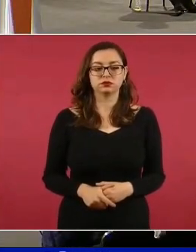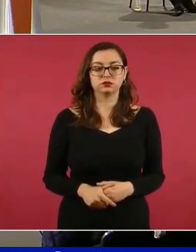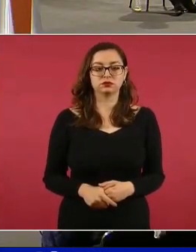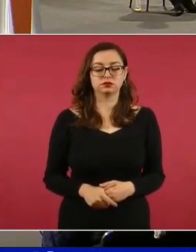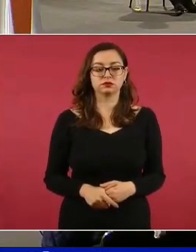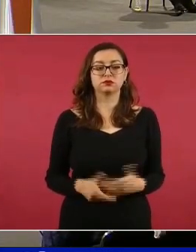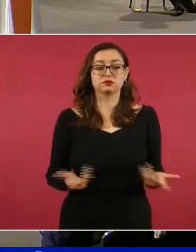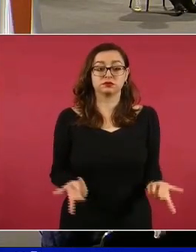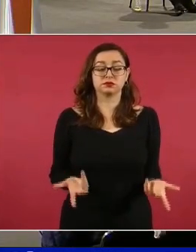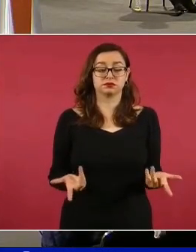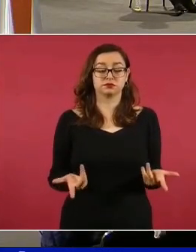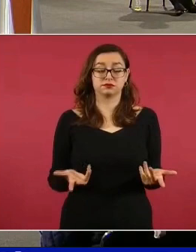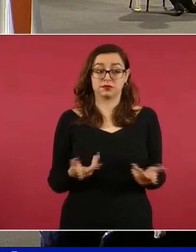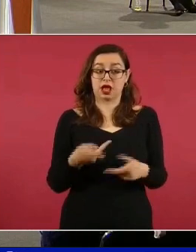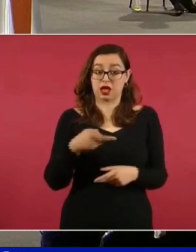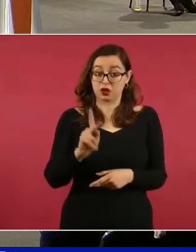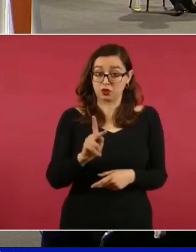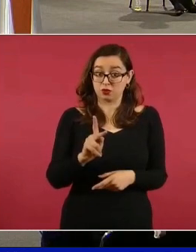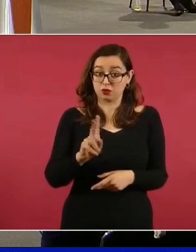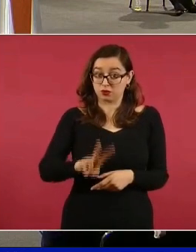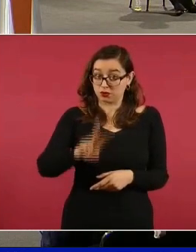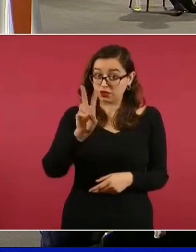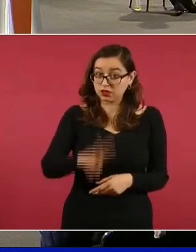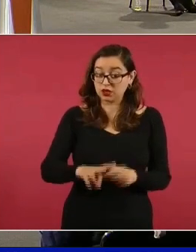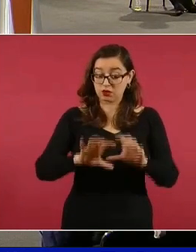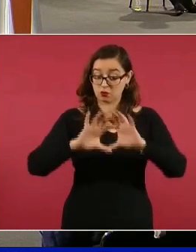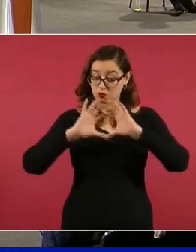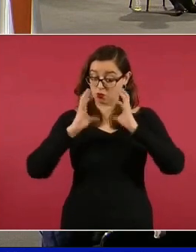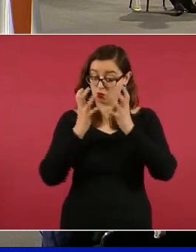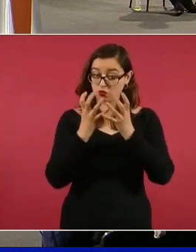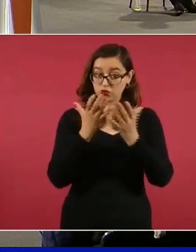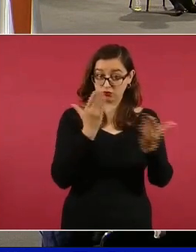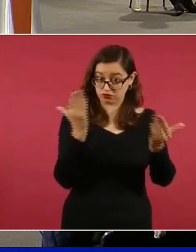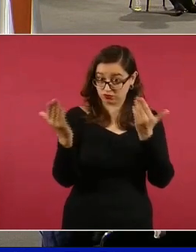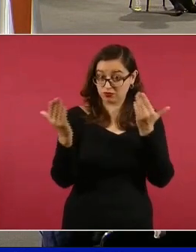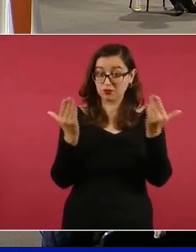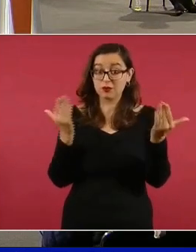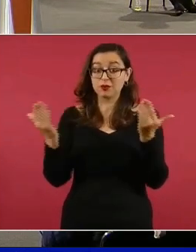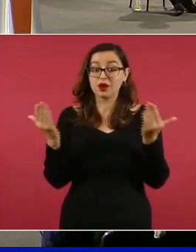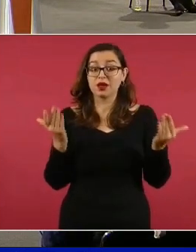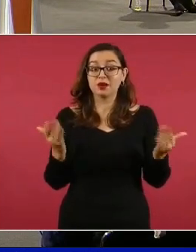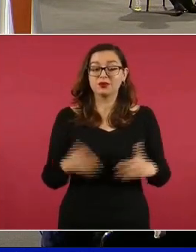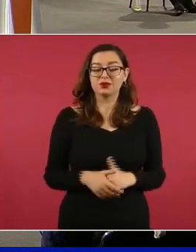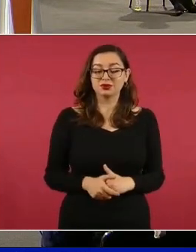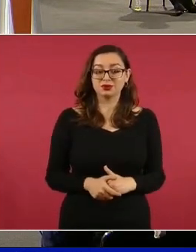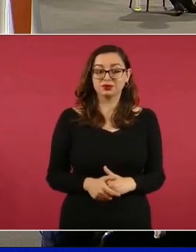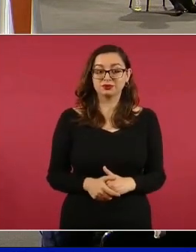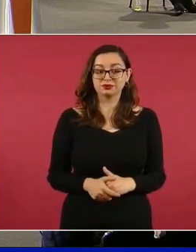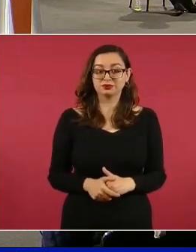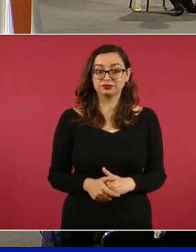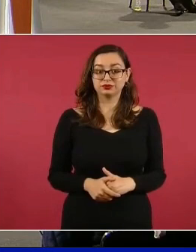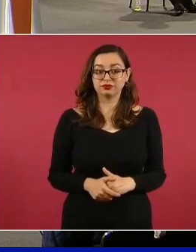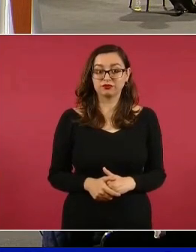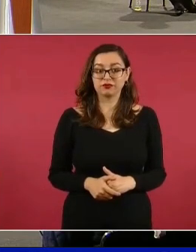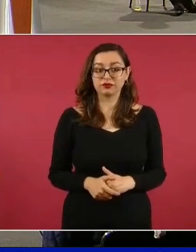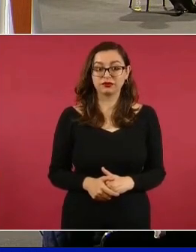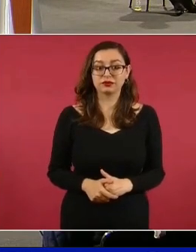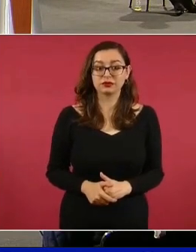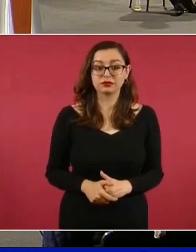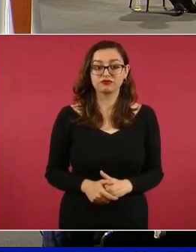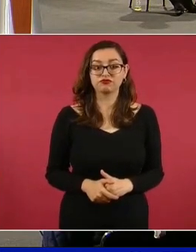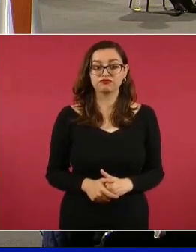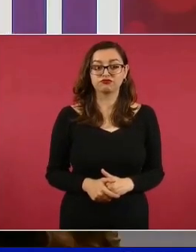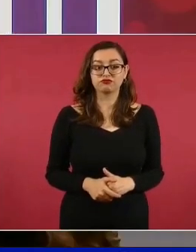cómo está el mundo? Porque bien lo dices, nosotros hemos enfrentado